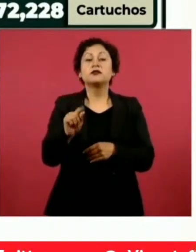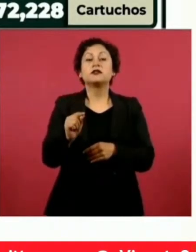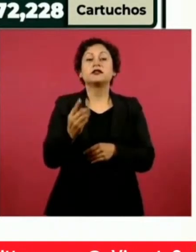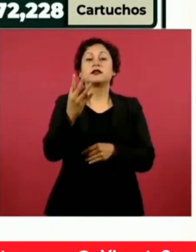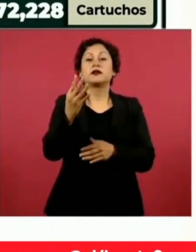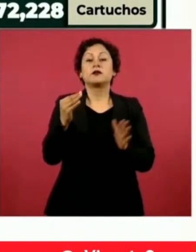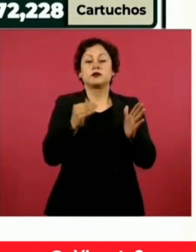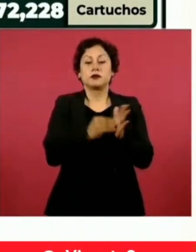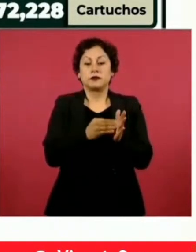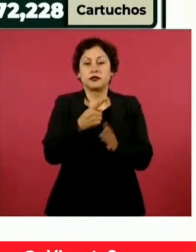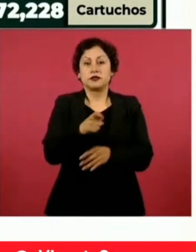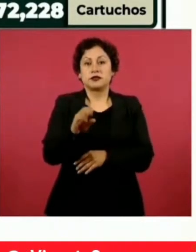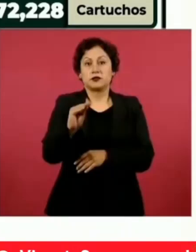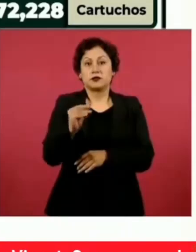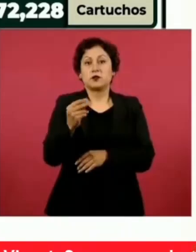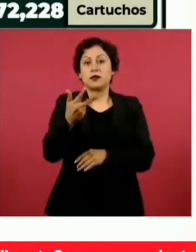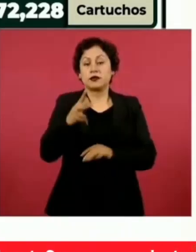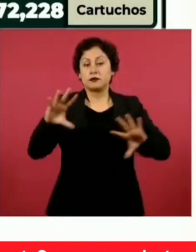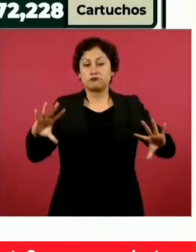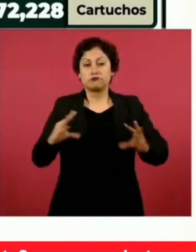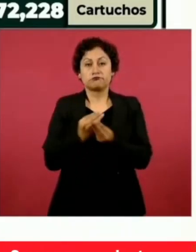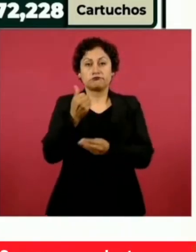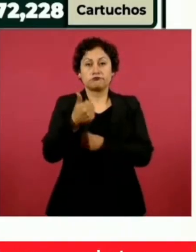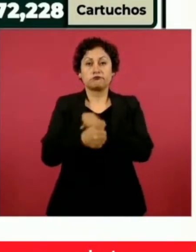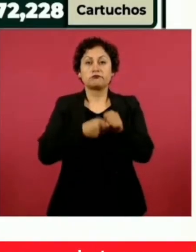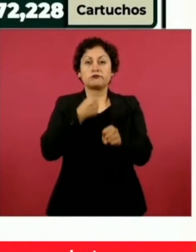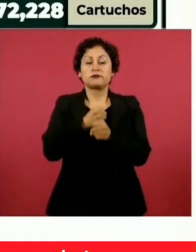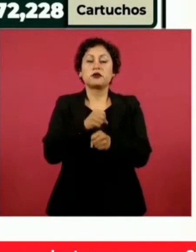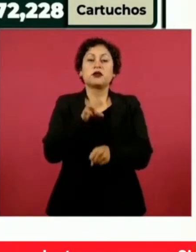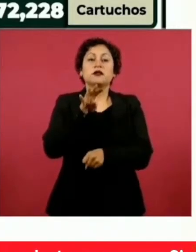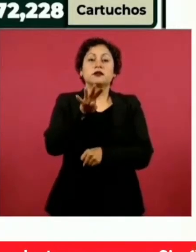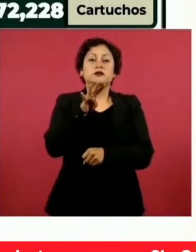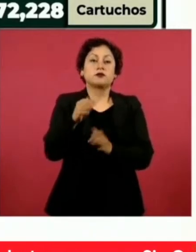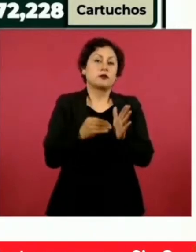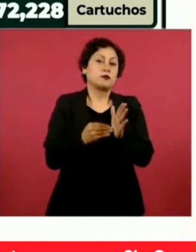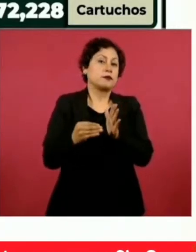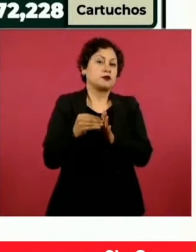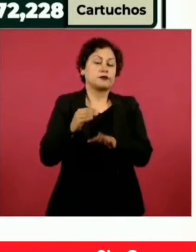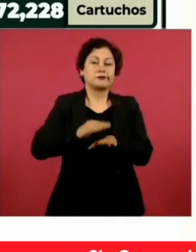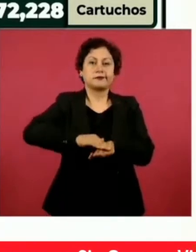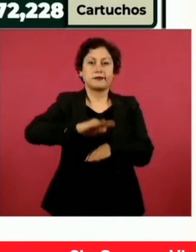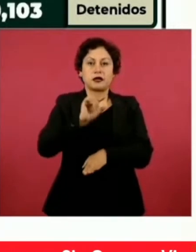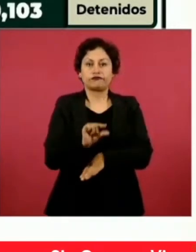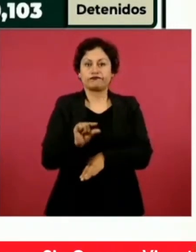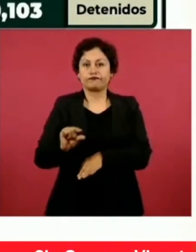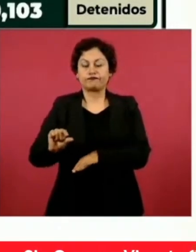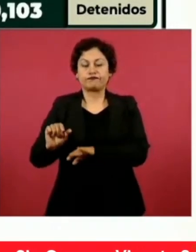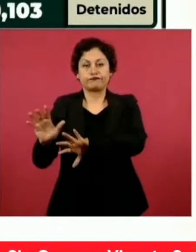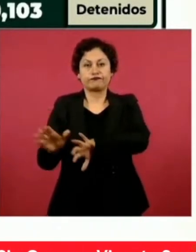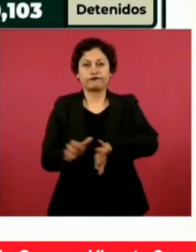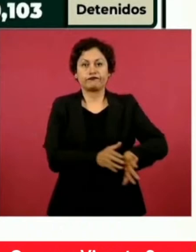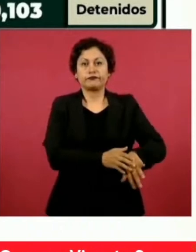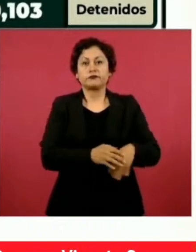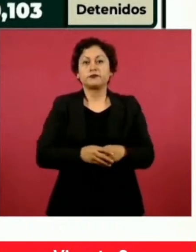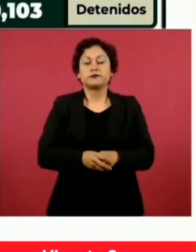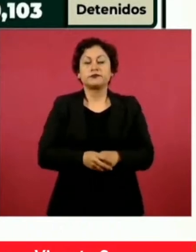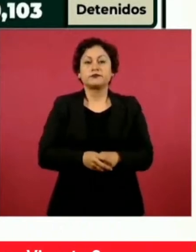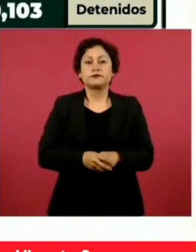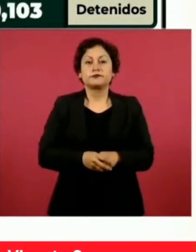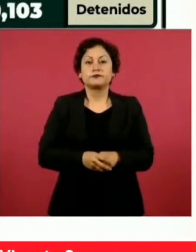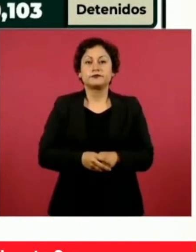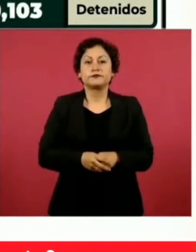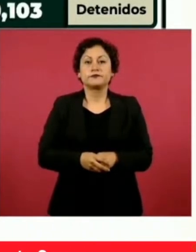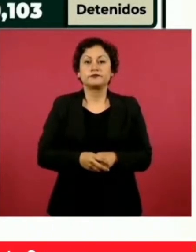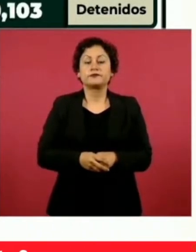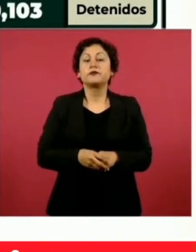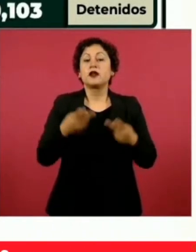74,18 en lo que va del sexenio Más de 19 millones de cartuchos la que sigue en lo que se refiere a